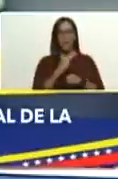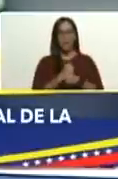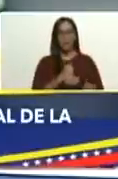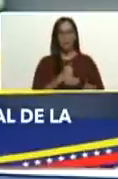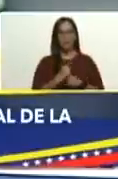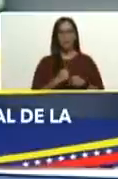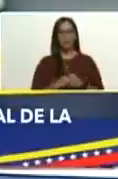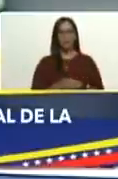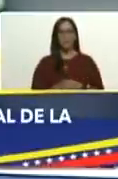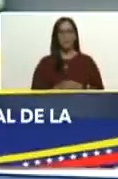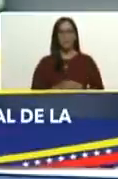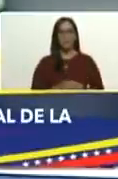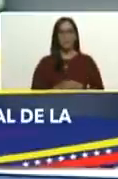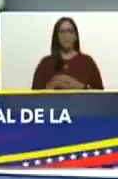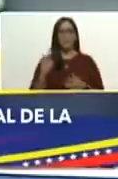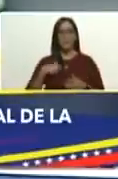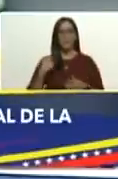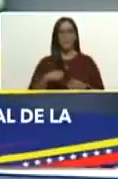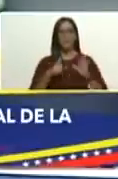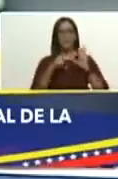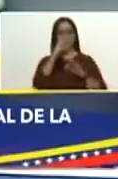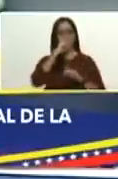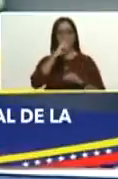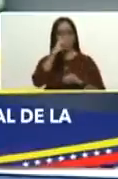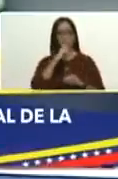ya tienen 6 años.